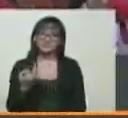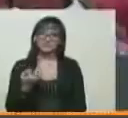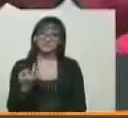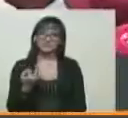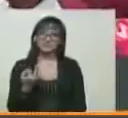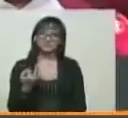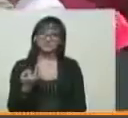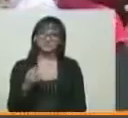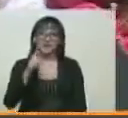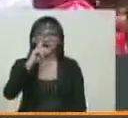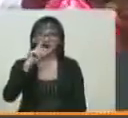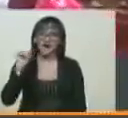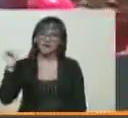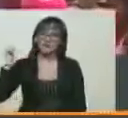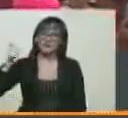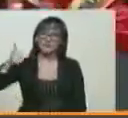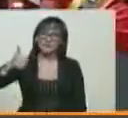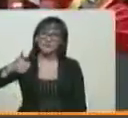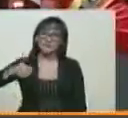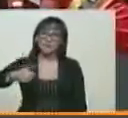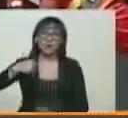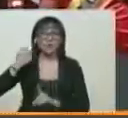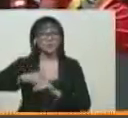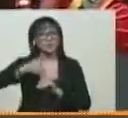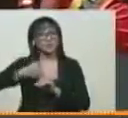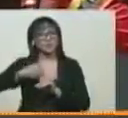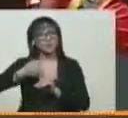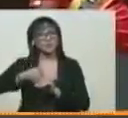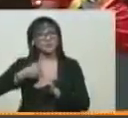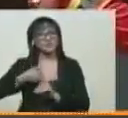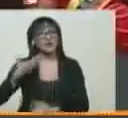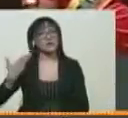que estos años han valido la pena en lucha.